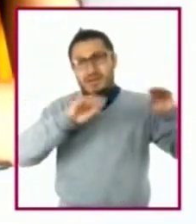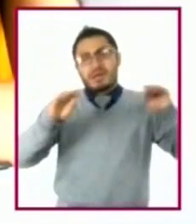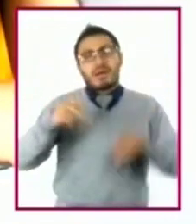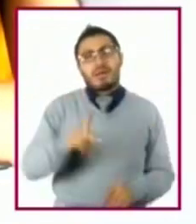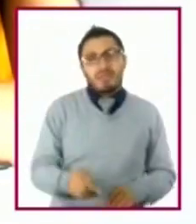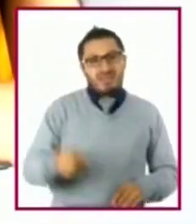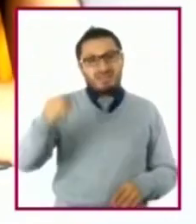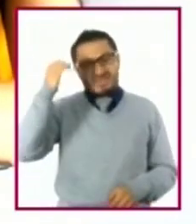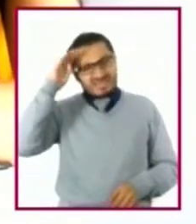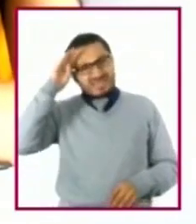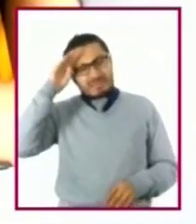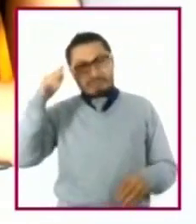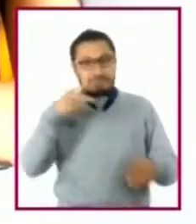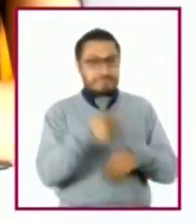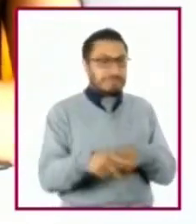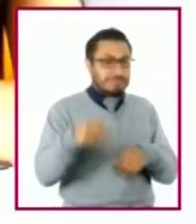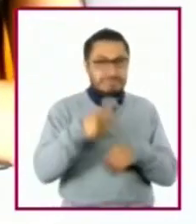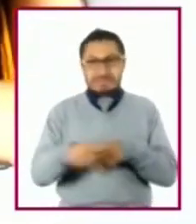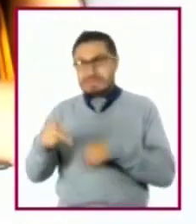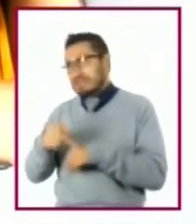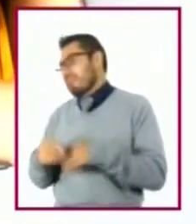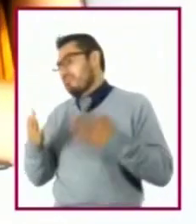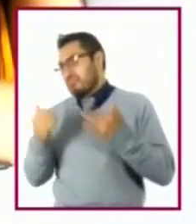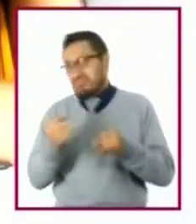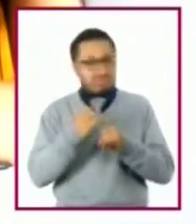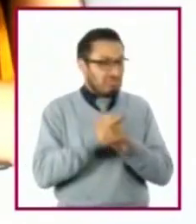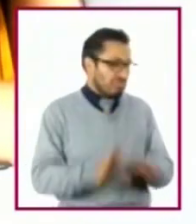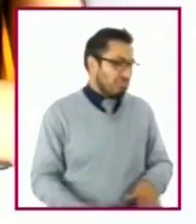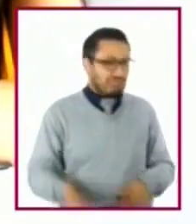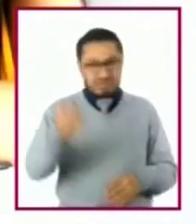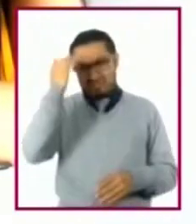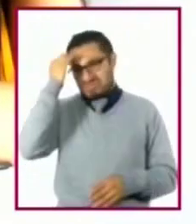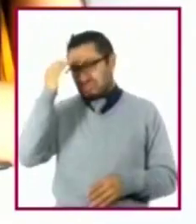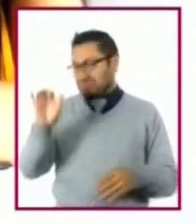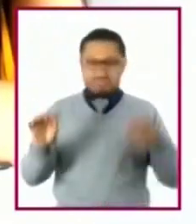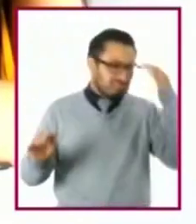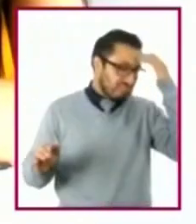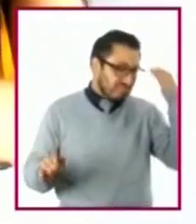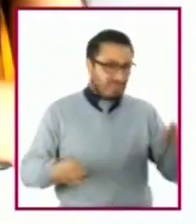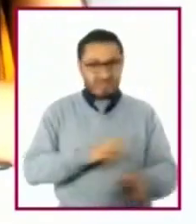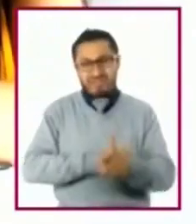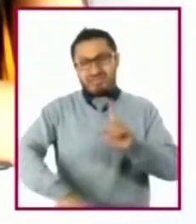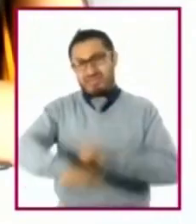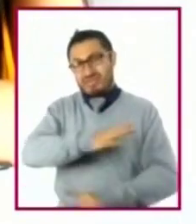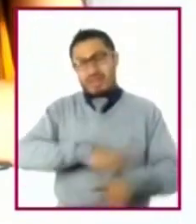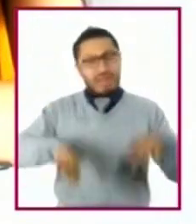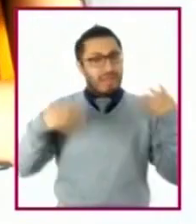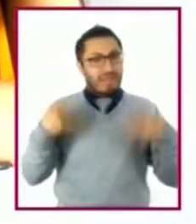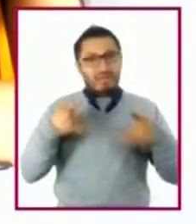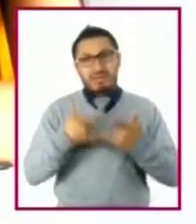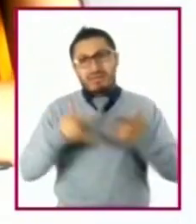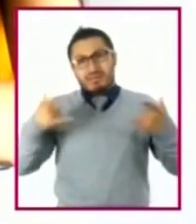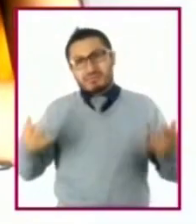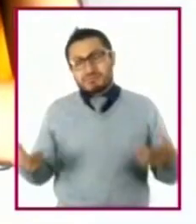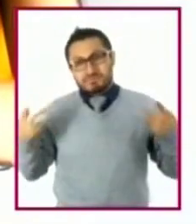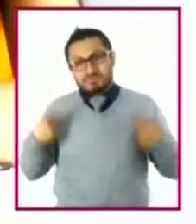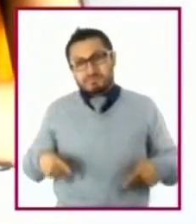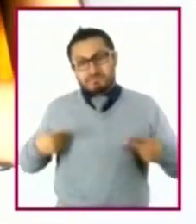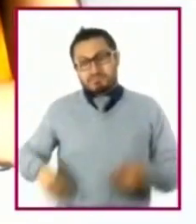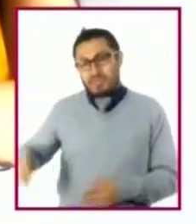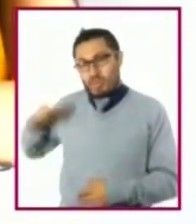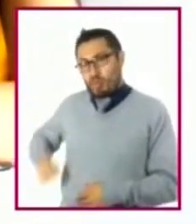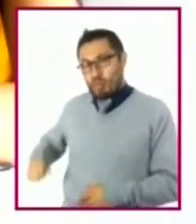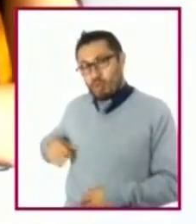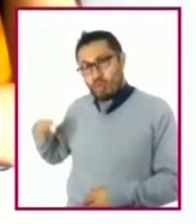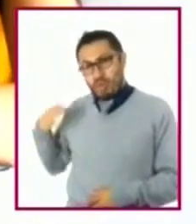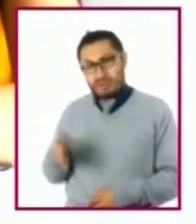tantos peligros y falta de información y conocimientos y todo lo que no tenían las personas del pasado, creo que al final sí